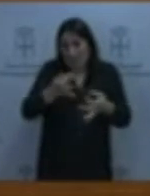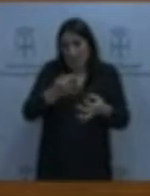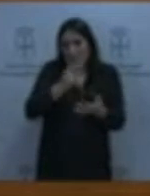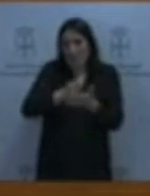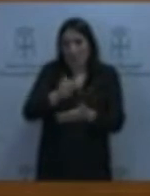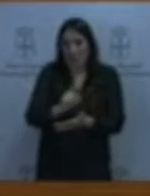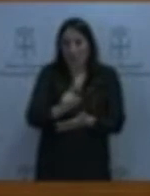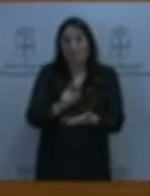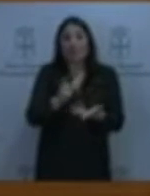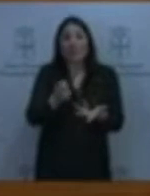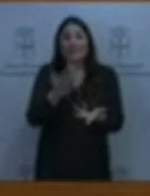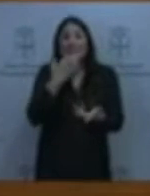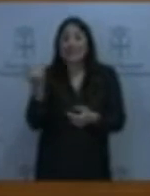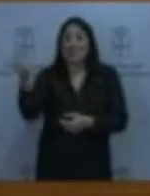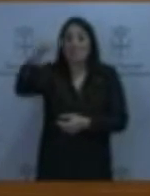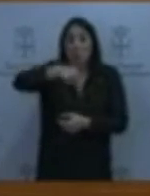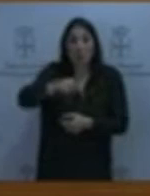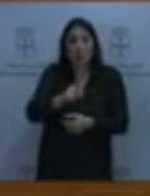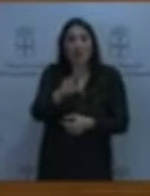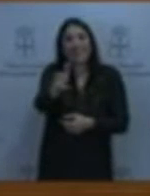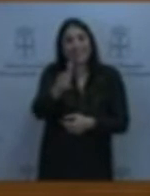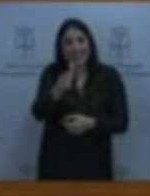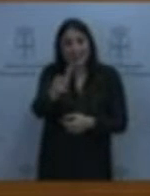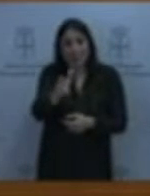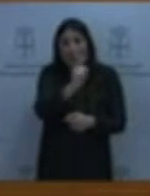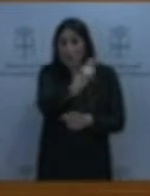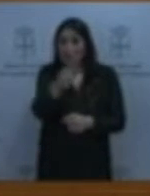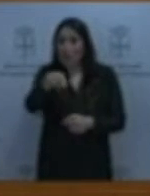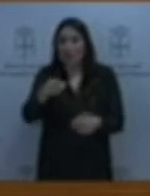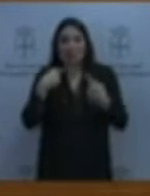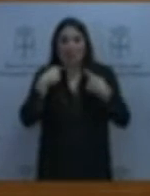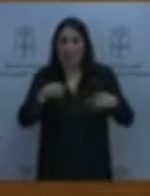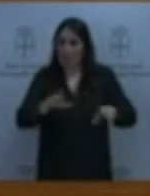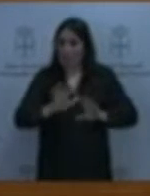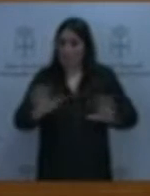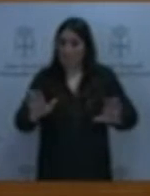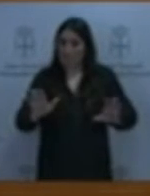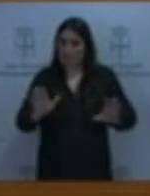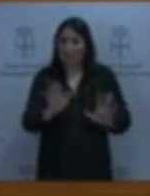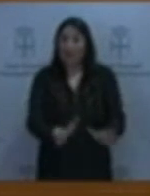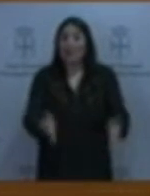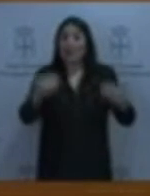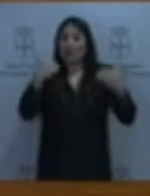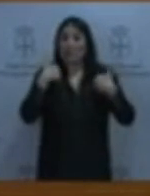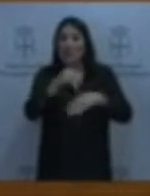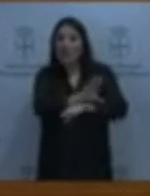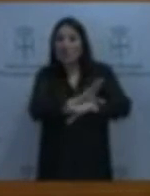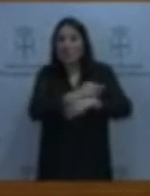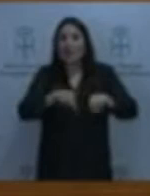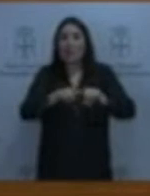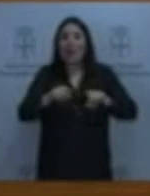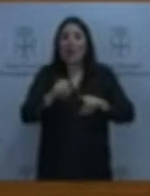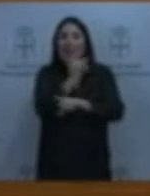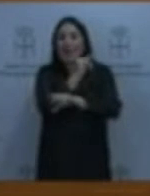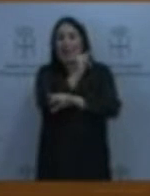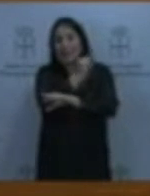de hecho, perderían todo el derecho a toda indemnización. La responsabilidad de la Consejería como entidad fundadora y,